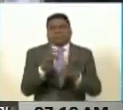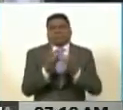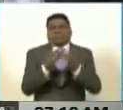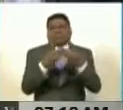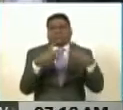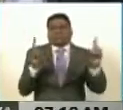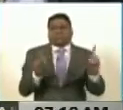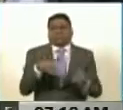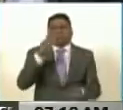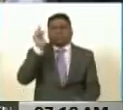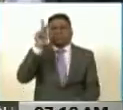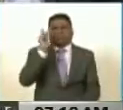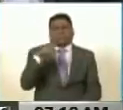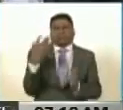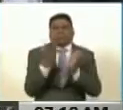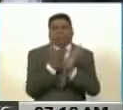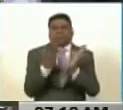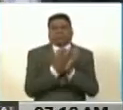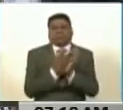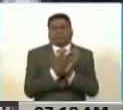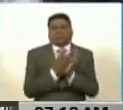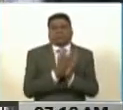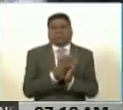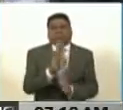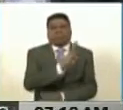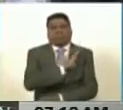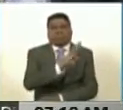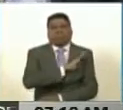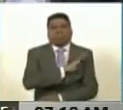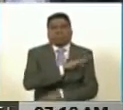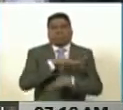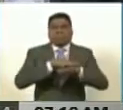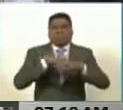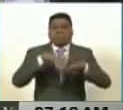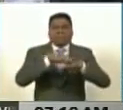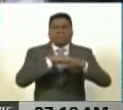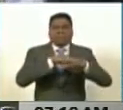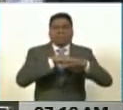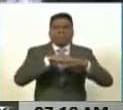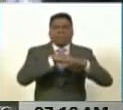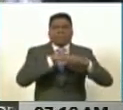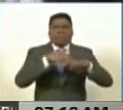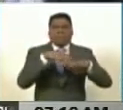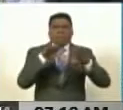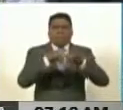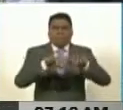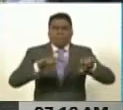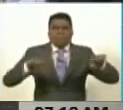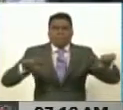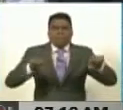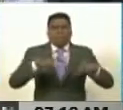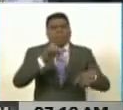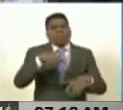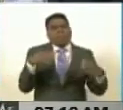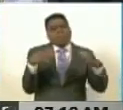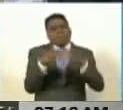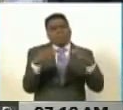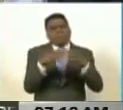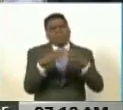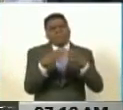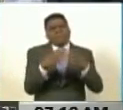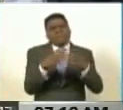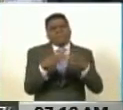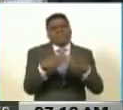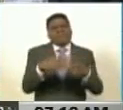los profesores, los alumnos, etcétera, el propio Ministerio de Educación. Haremos una reunión con el ciudadano ministro Elías